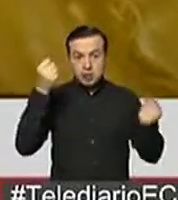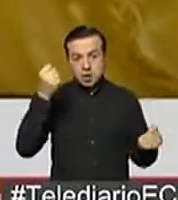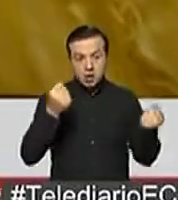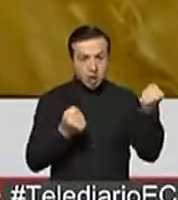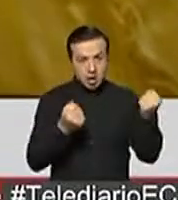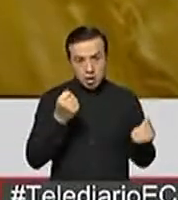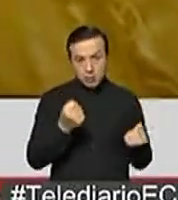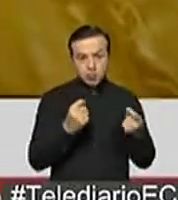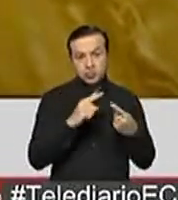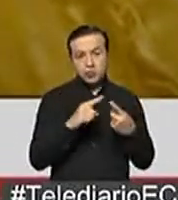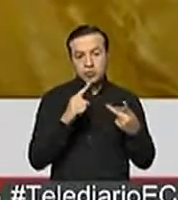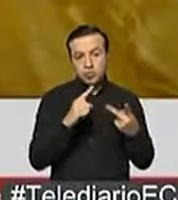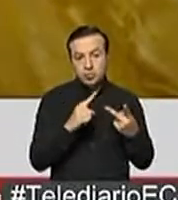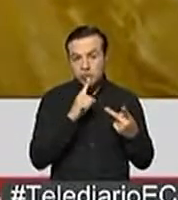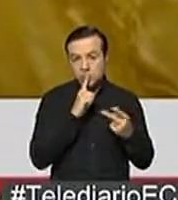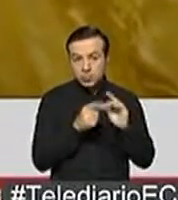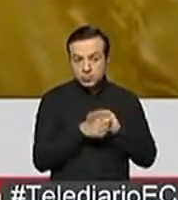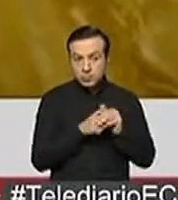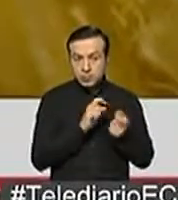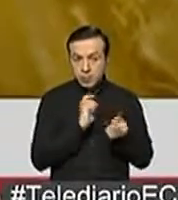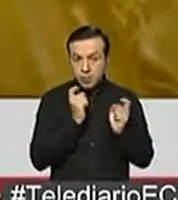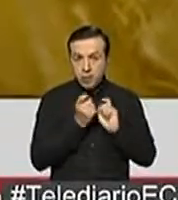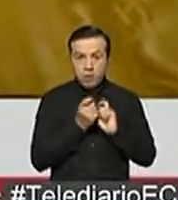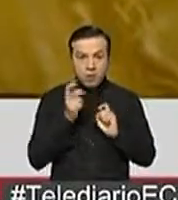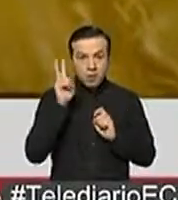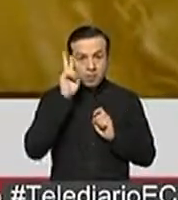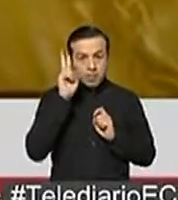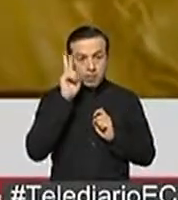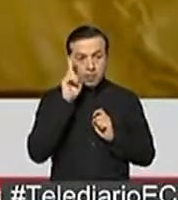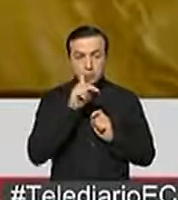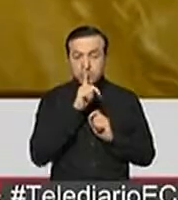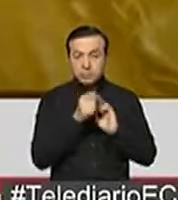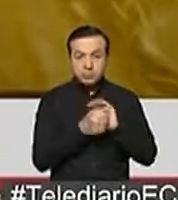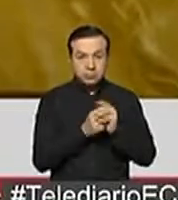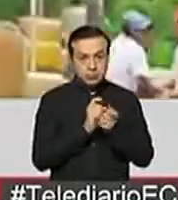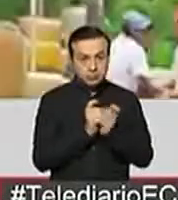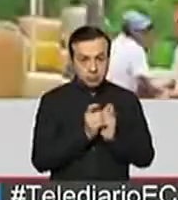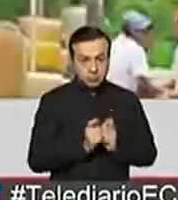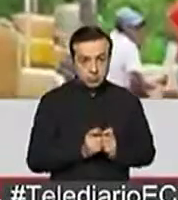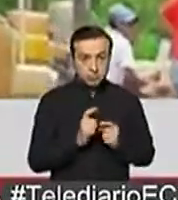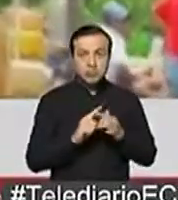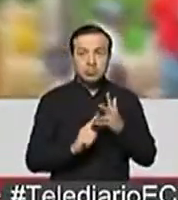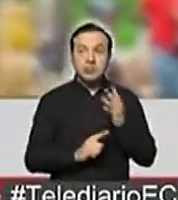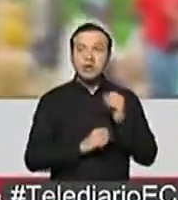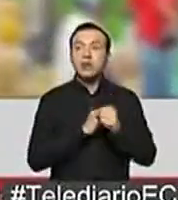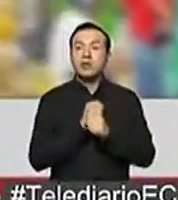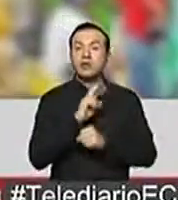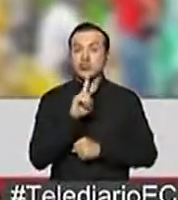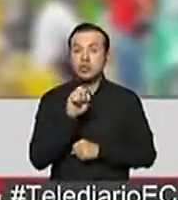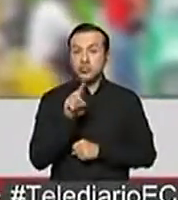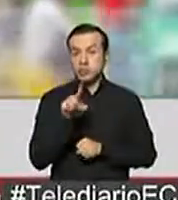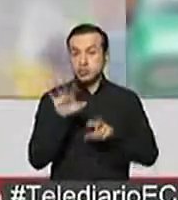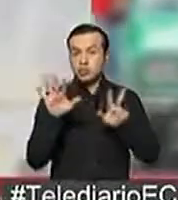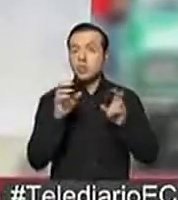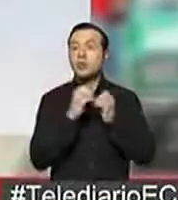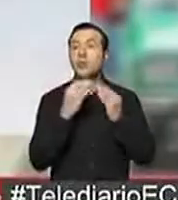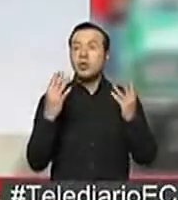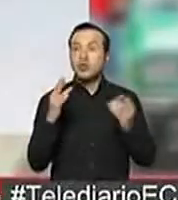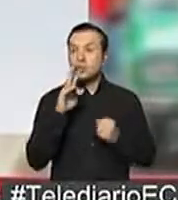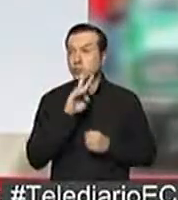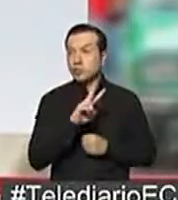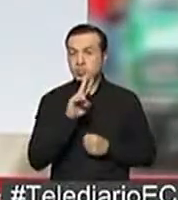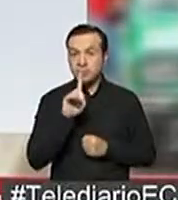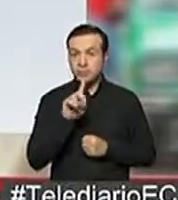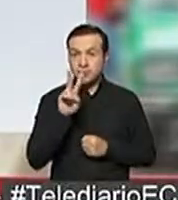vehículos modificados para el traslado de combustibles. En el 2018 el país perdió alrededor de